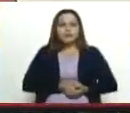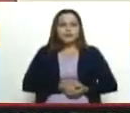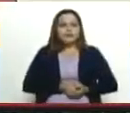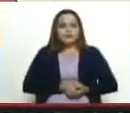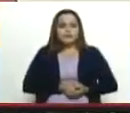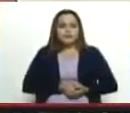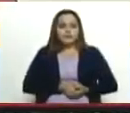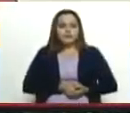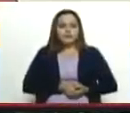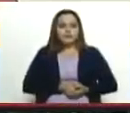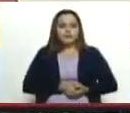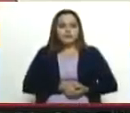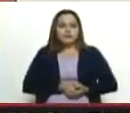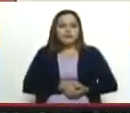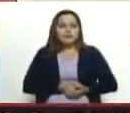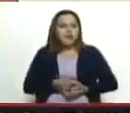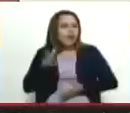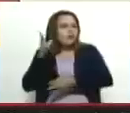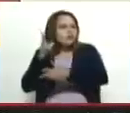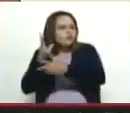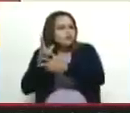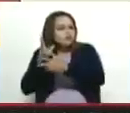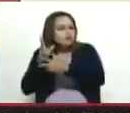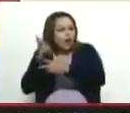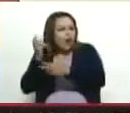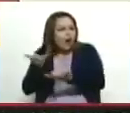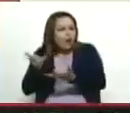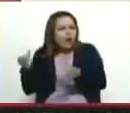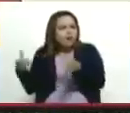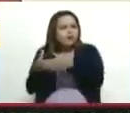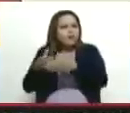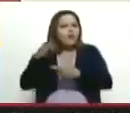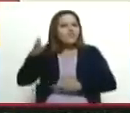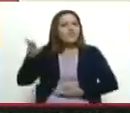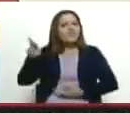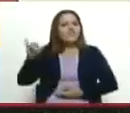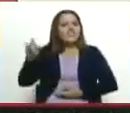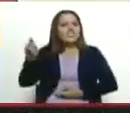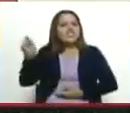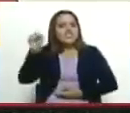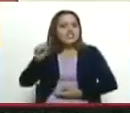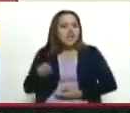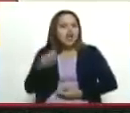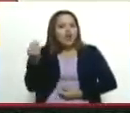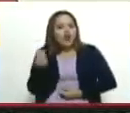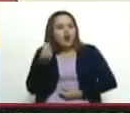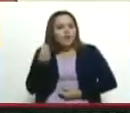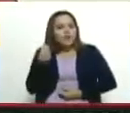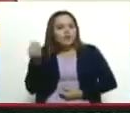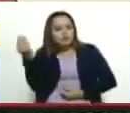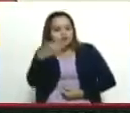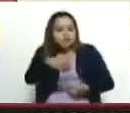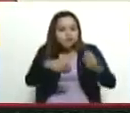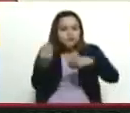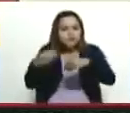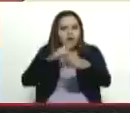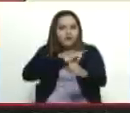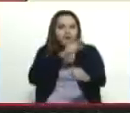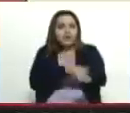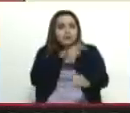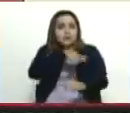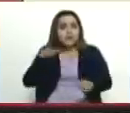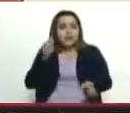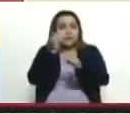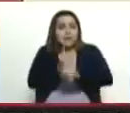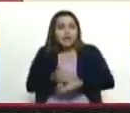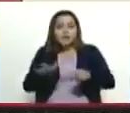Uno escucha la fuerza que tienen los BRICS en este momento, cómo va sumando fuerza y cómo hay gente a la expectativa de